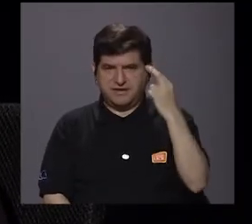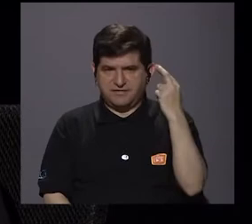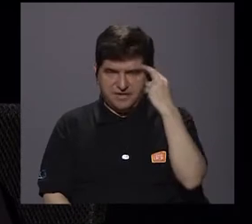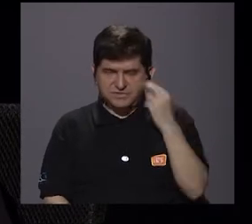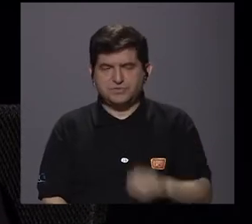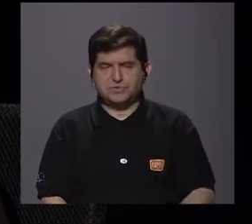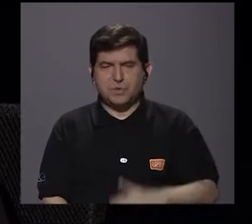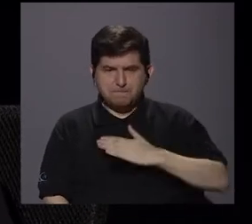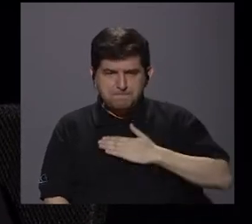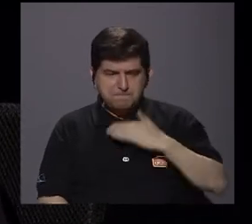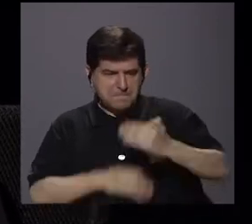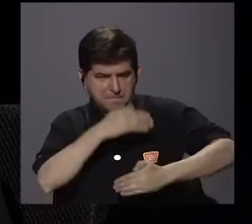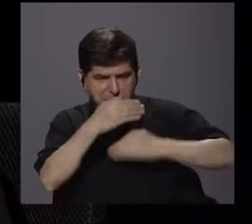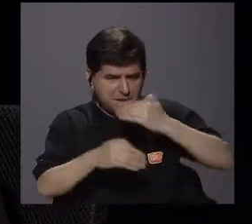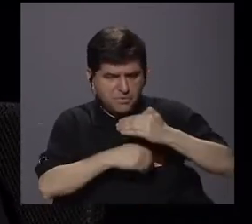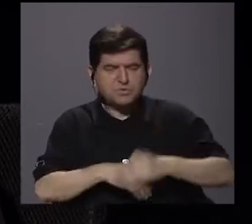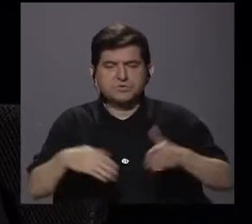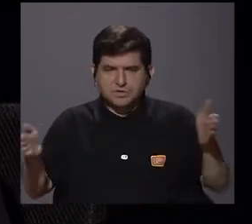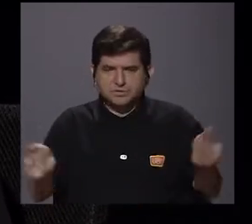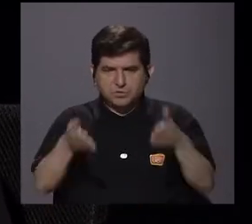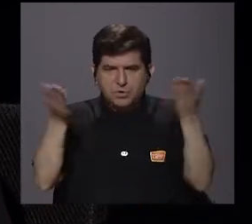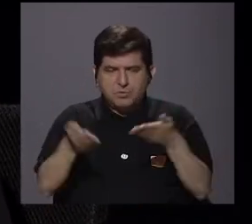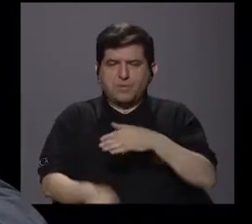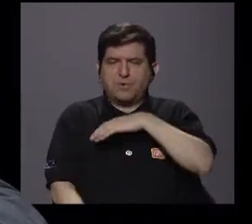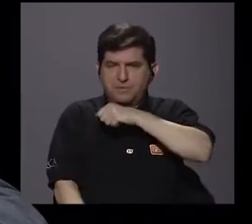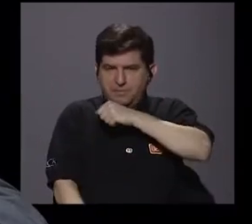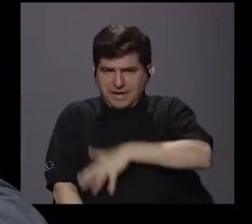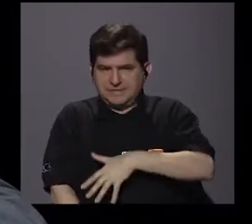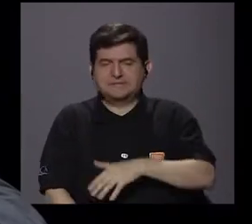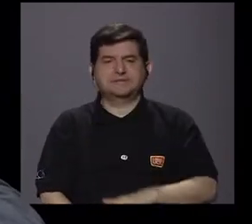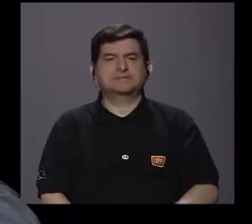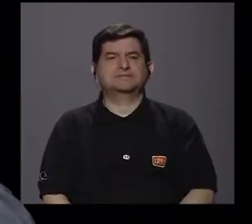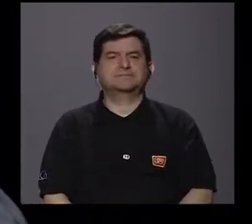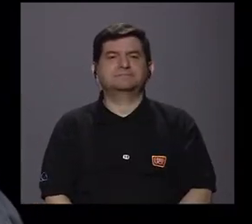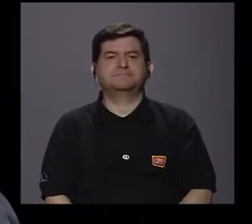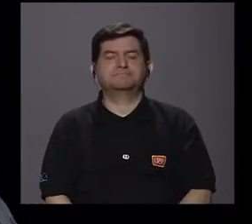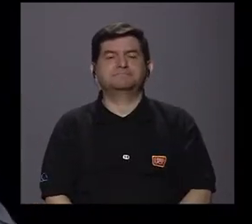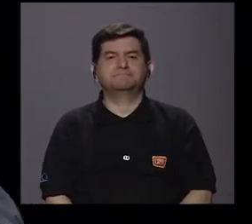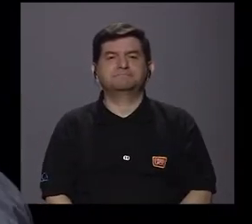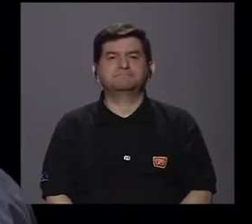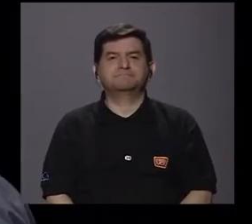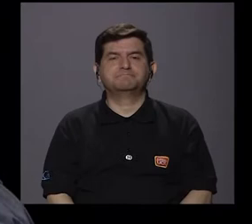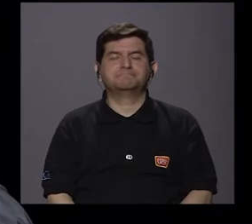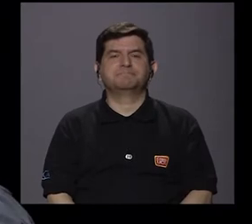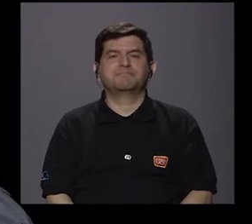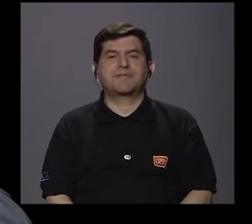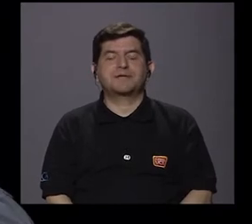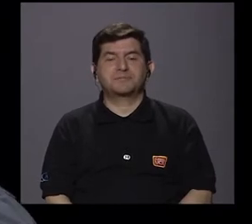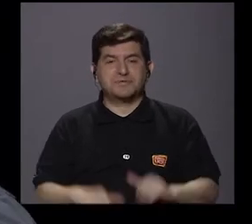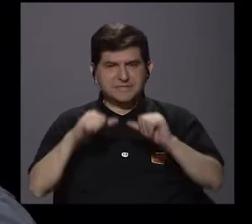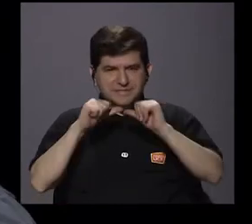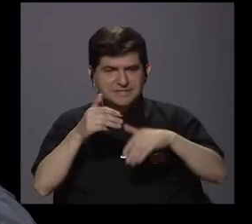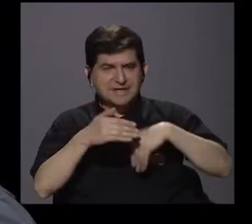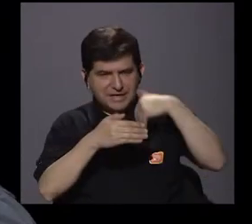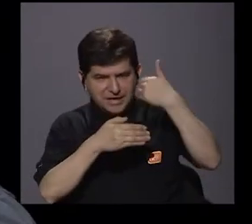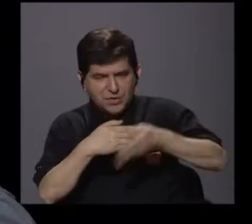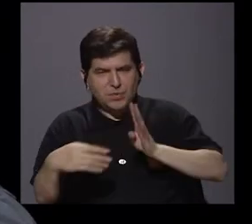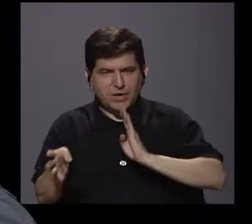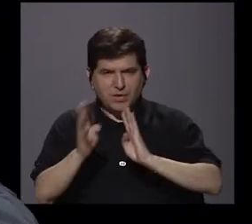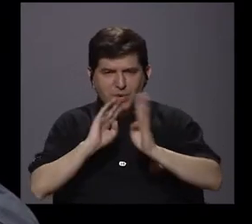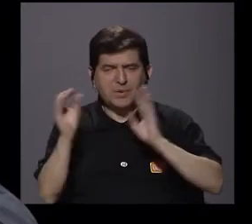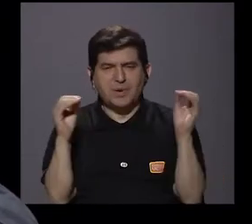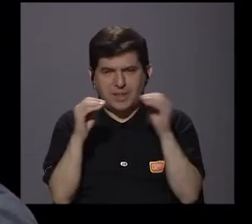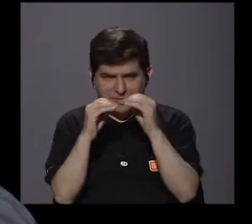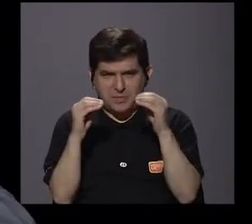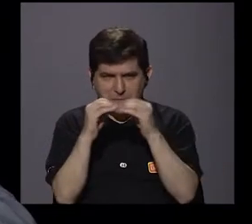el activismo pro-Palestina. Entiendo. Pues, doña Tatiana, vamos a seguir en el siguiente bloque conversando un